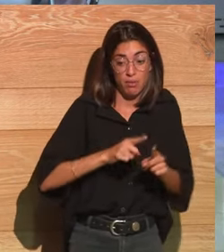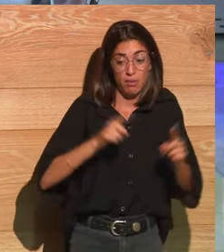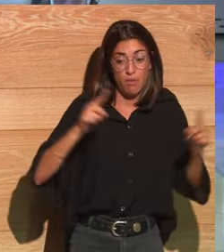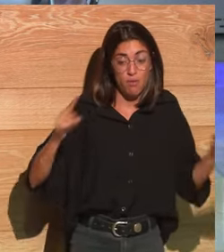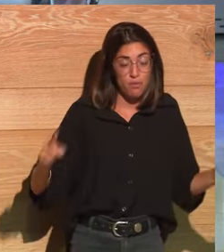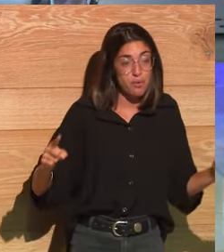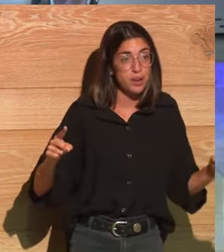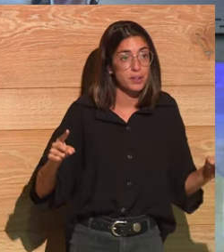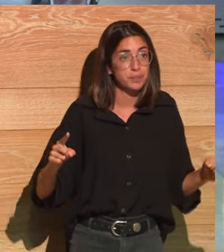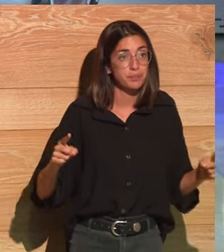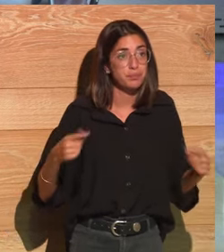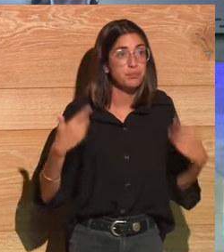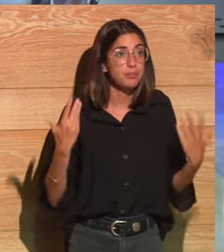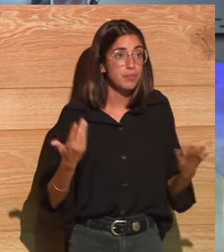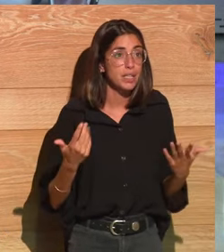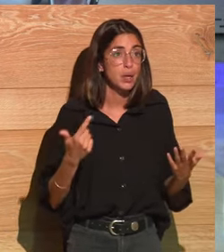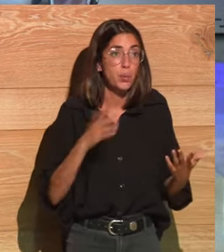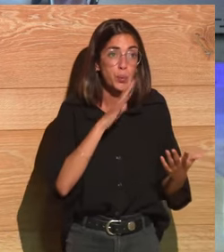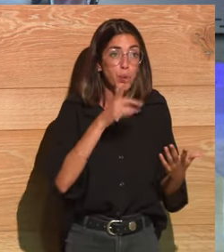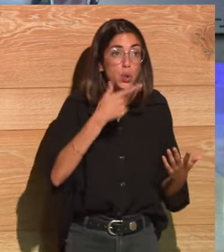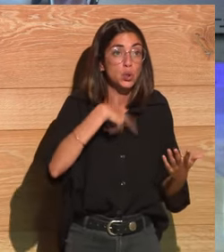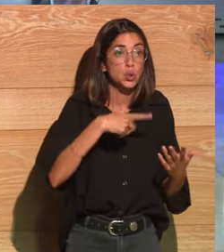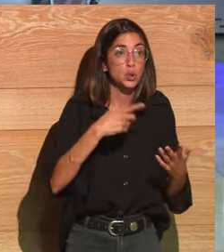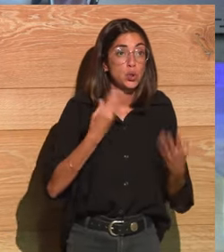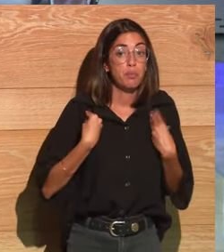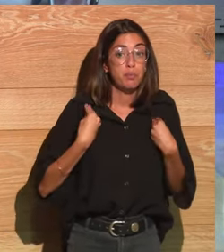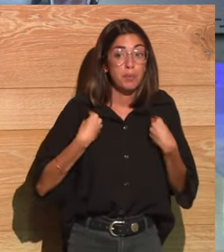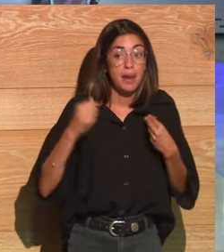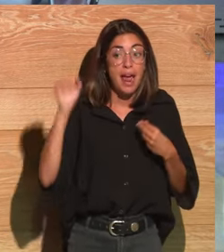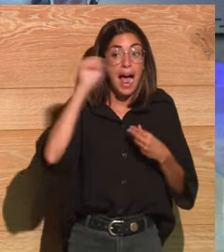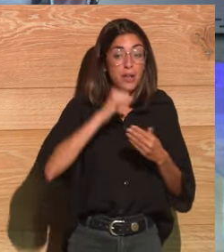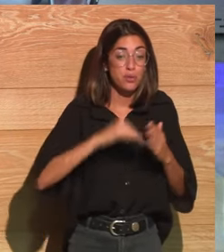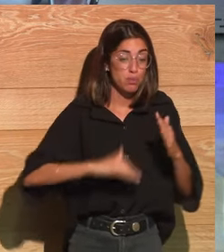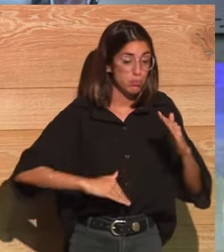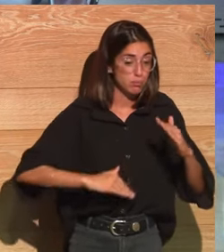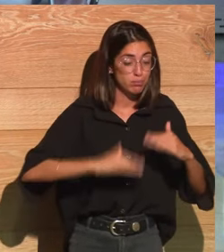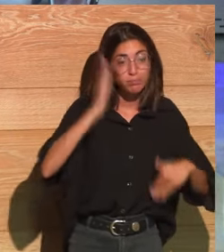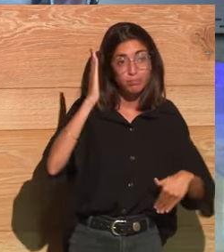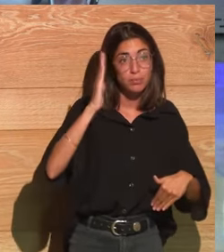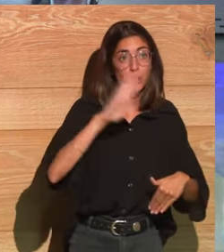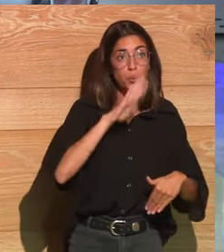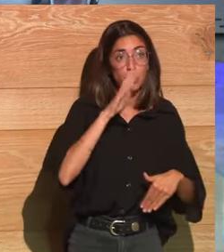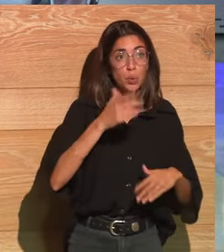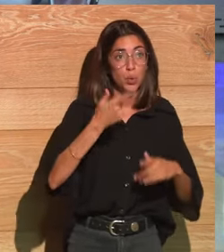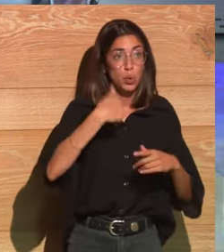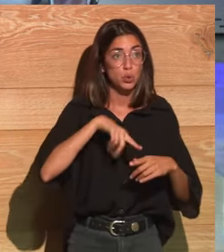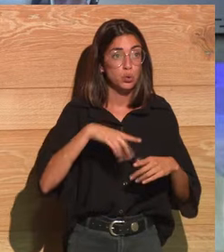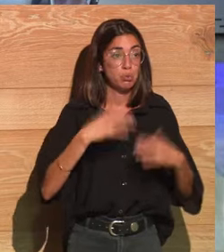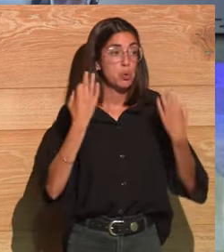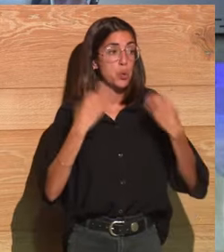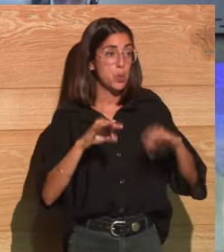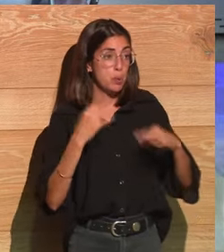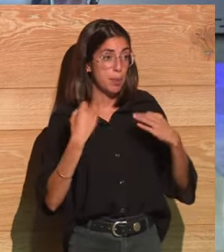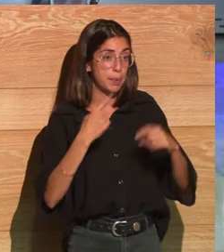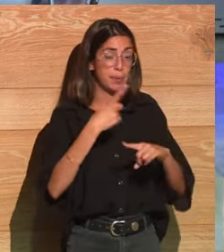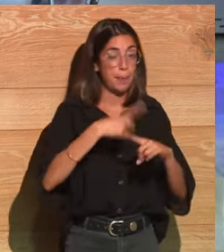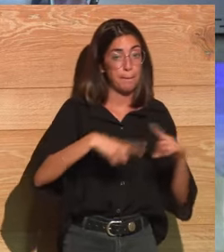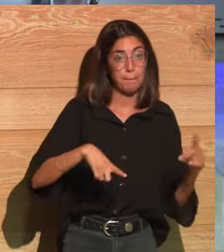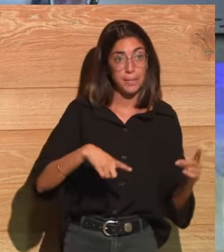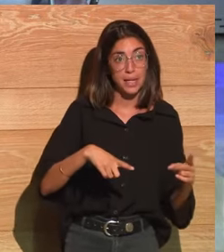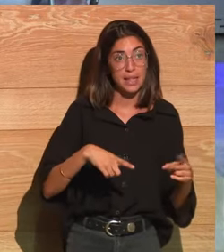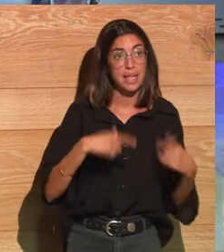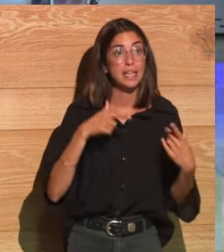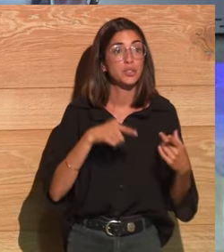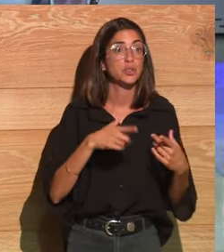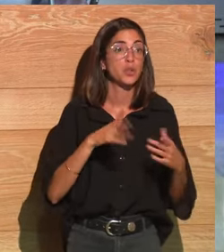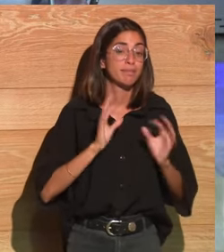especie, que llegamos a vivir muchísimos más años de lo que en principio, como primate que somos, sería lo normal o la media. Y eso también es